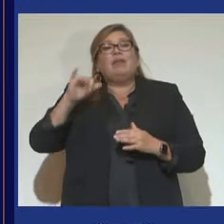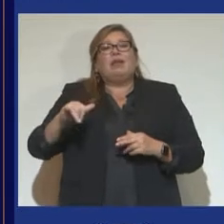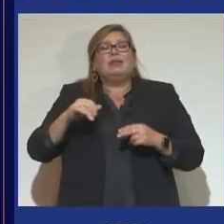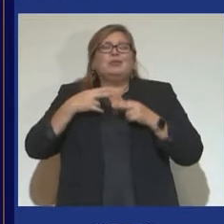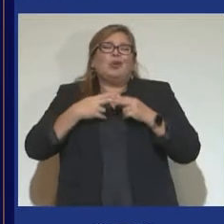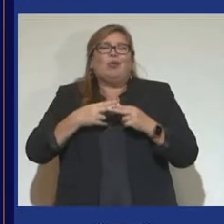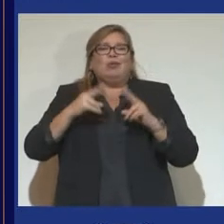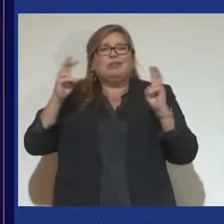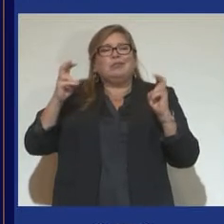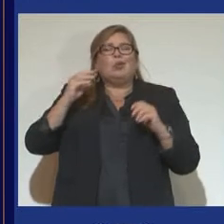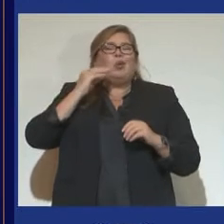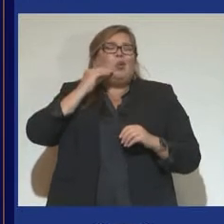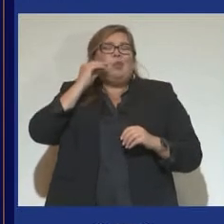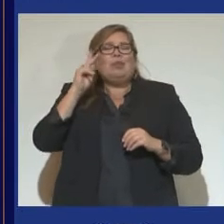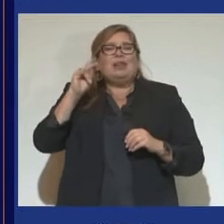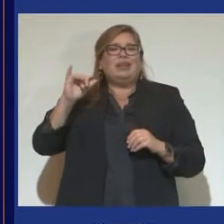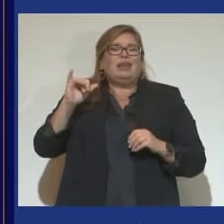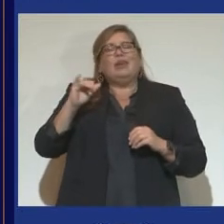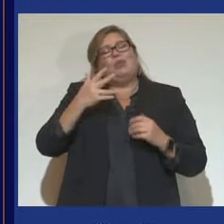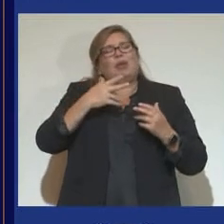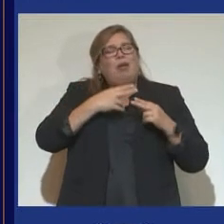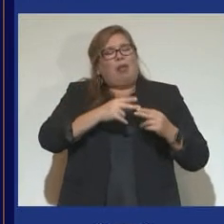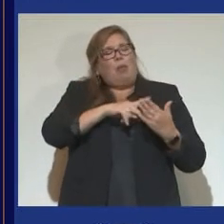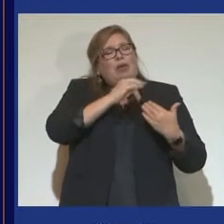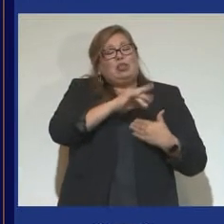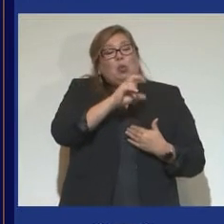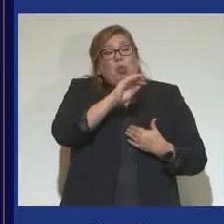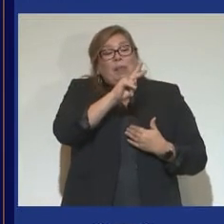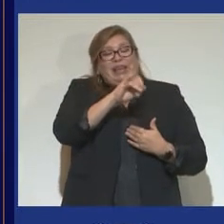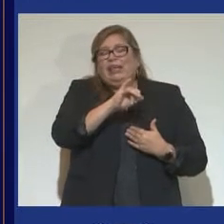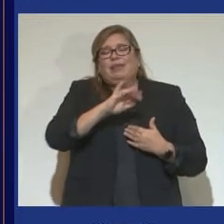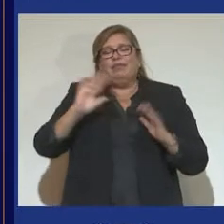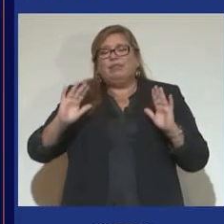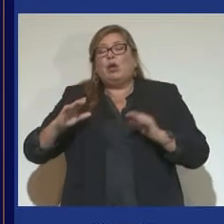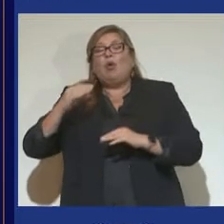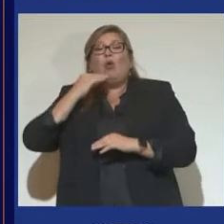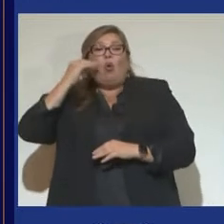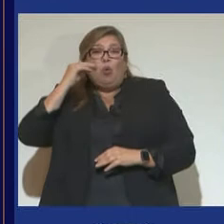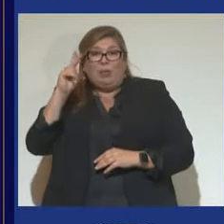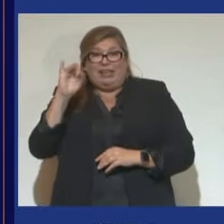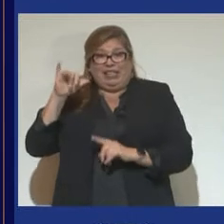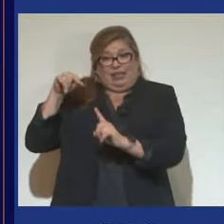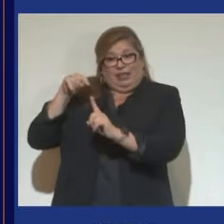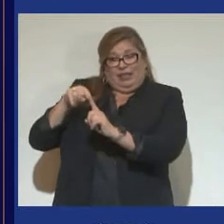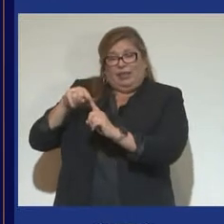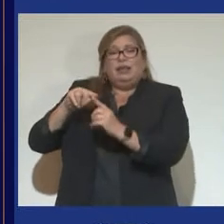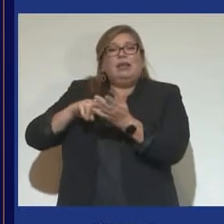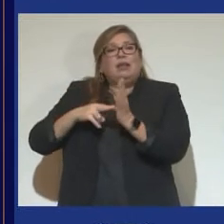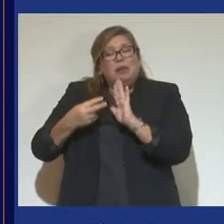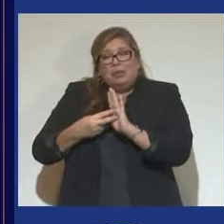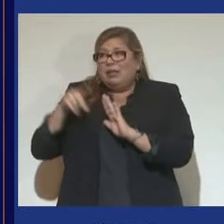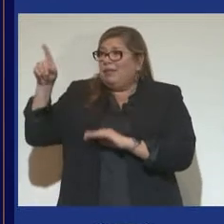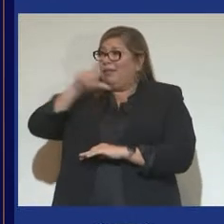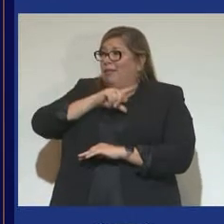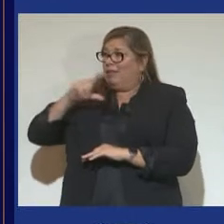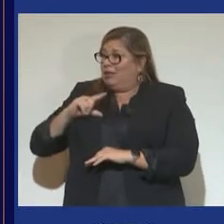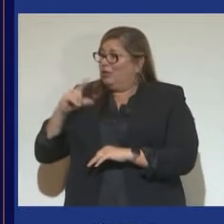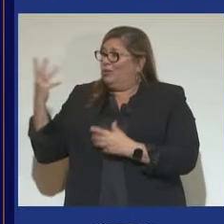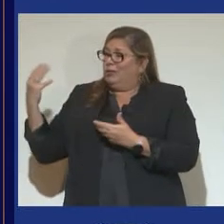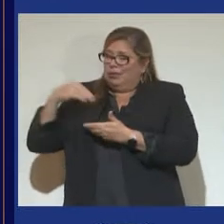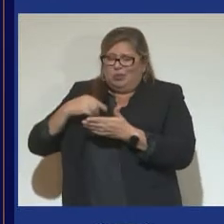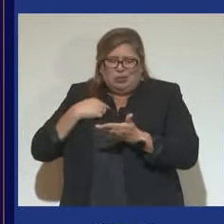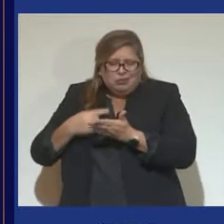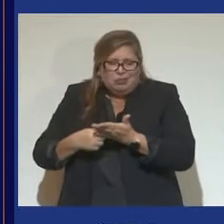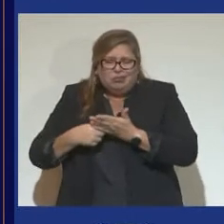proyecto que es el llamado project yonki este no es ranking sino homes y que no son solo habitaciones sino viviendas el